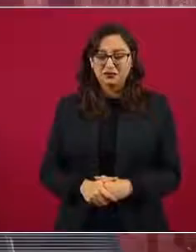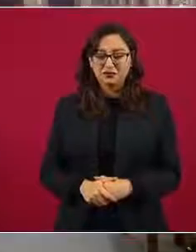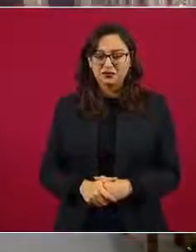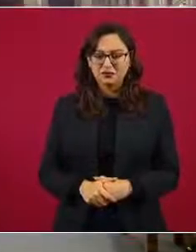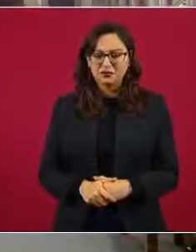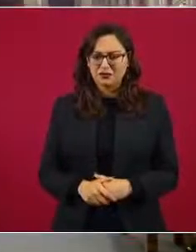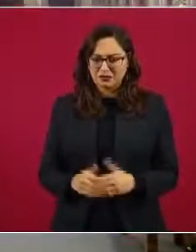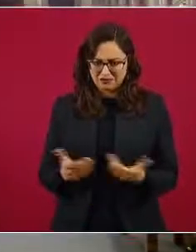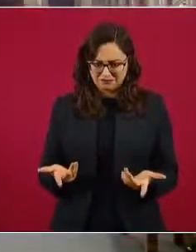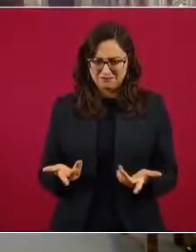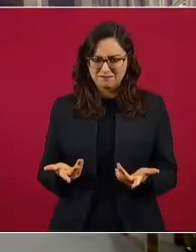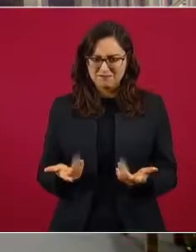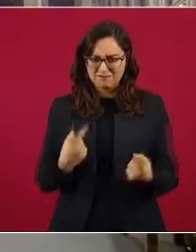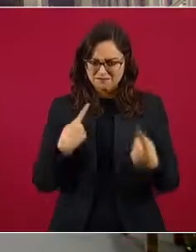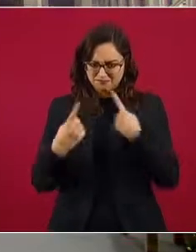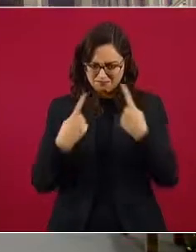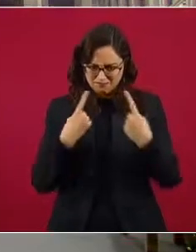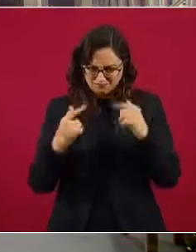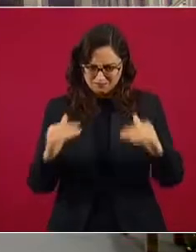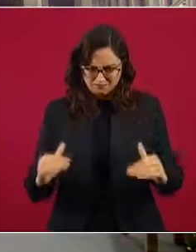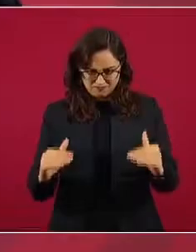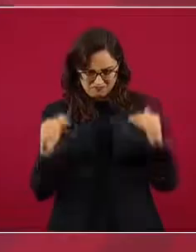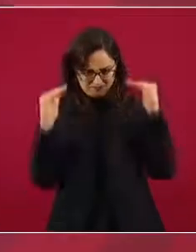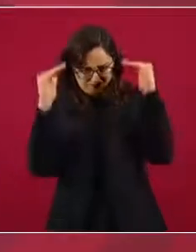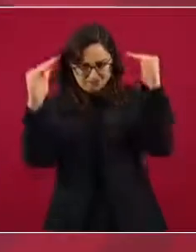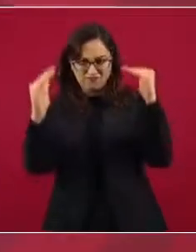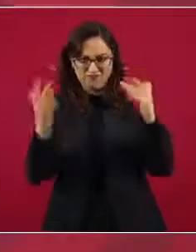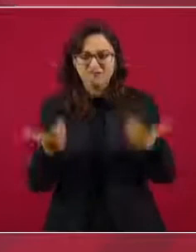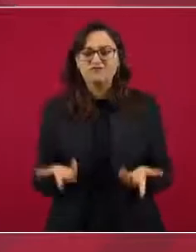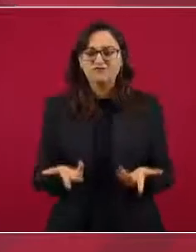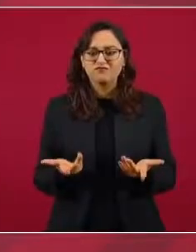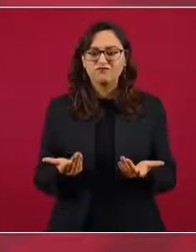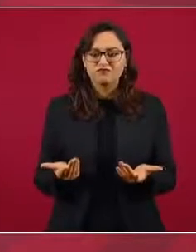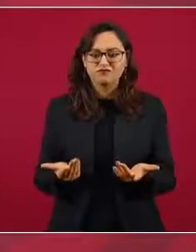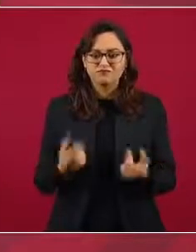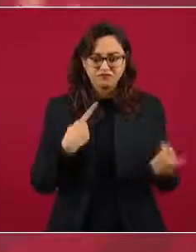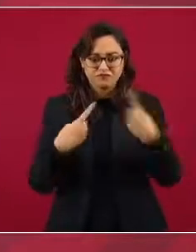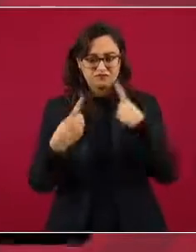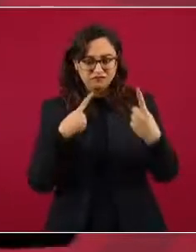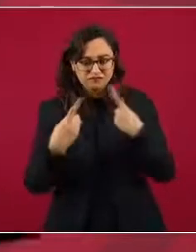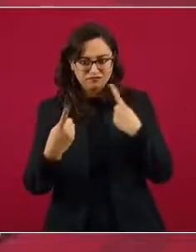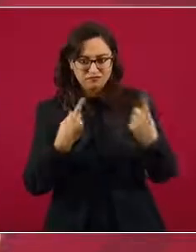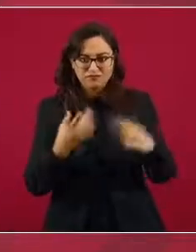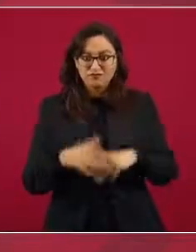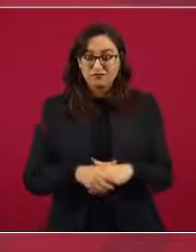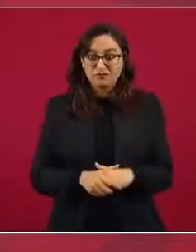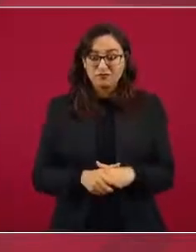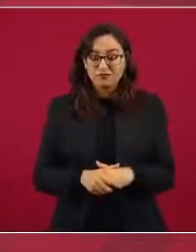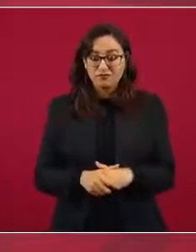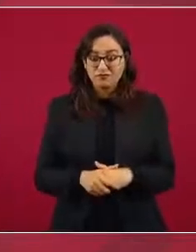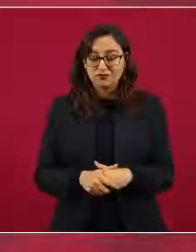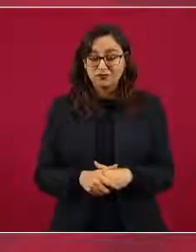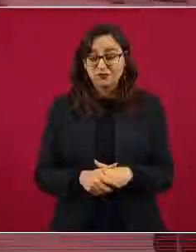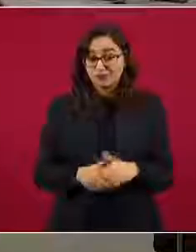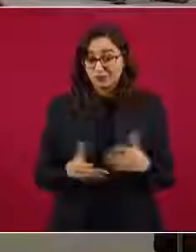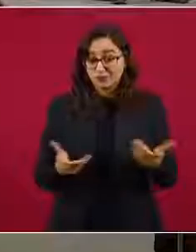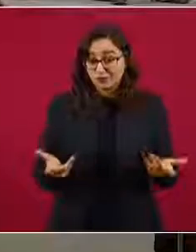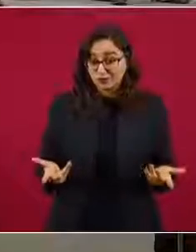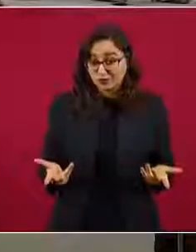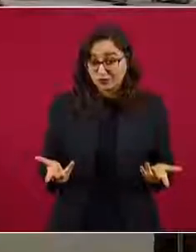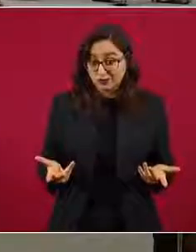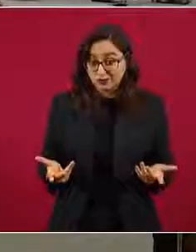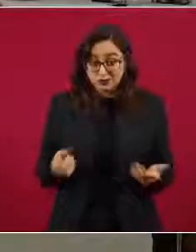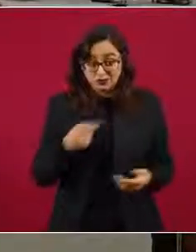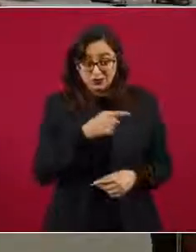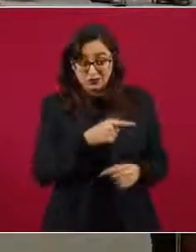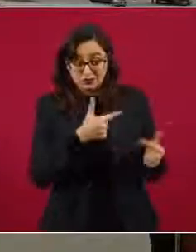a subirle hasta arriba. ¿No ven cómo fue pues la presentación de este grupo?